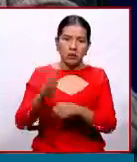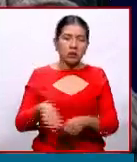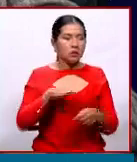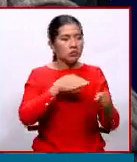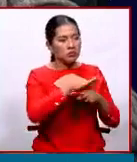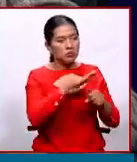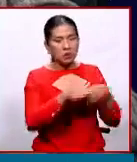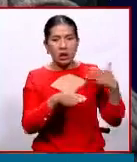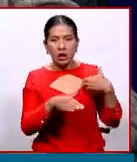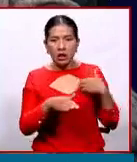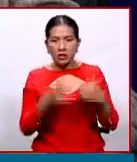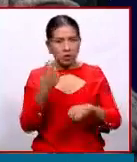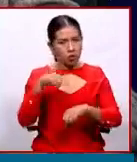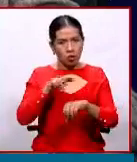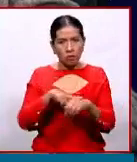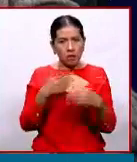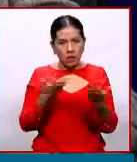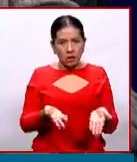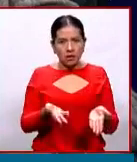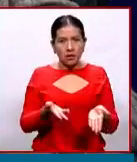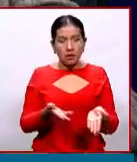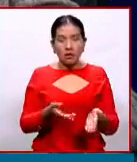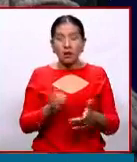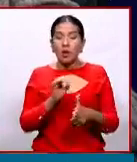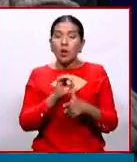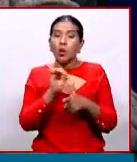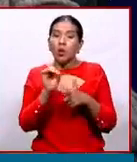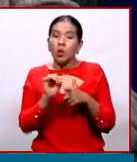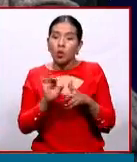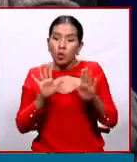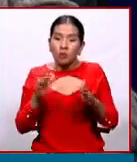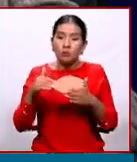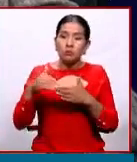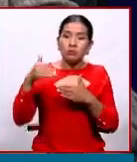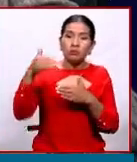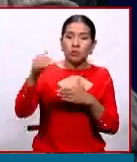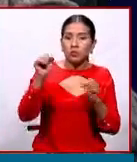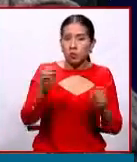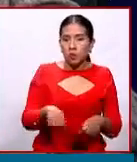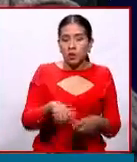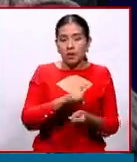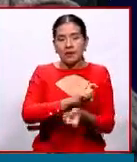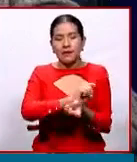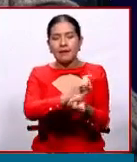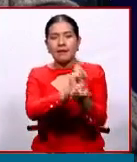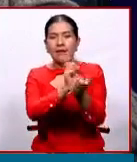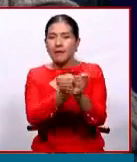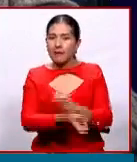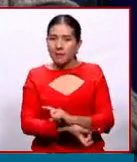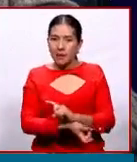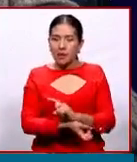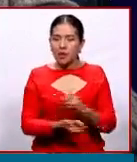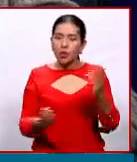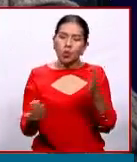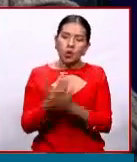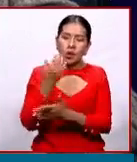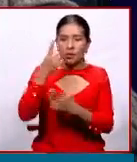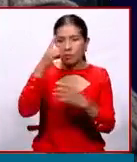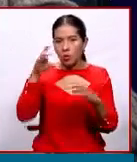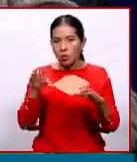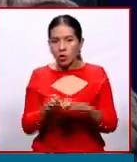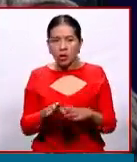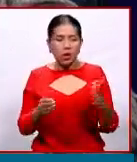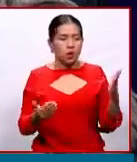cumpliendo con los contratos, y puede cambiar de alguna manera los tratos y contratos que se han